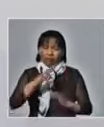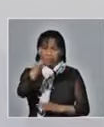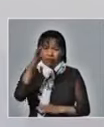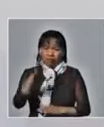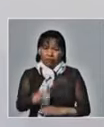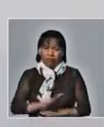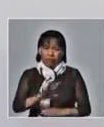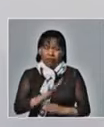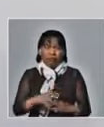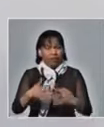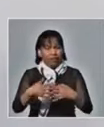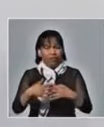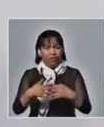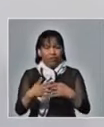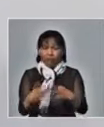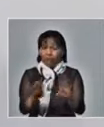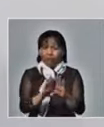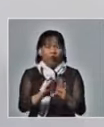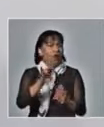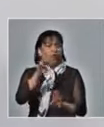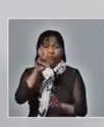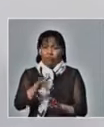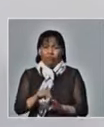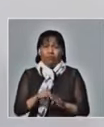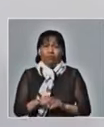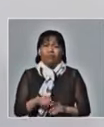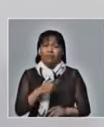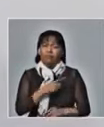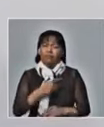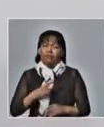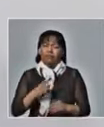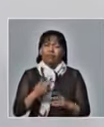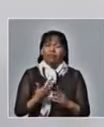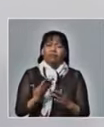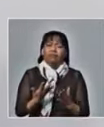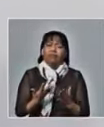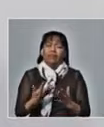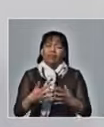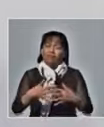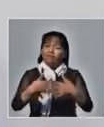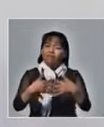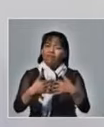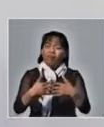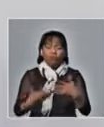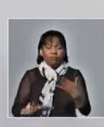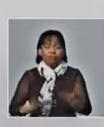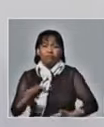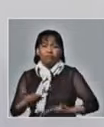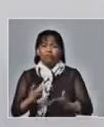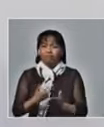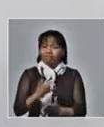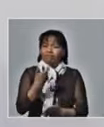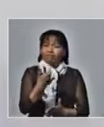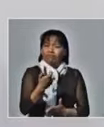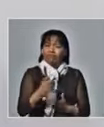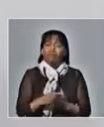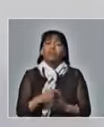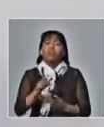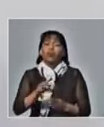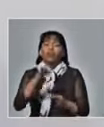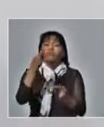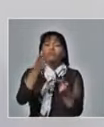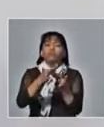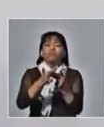empresas cierren. Hay que tener parques industriales para los pequeños y los medianos para que puedan compartir costos y que de esta manera cumplir